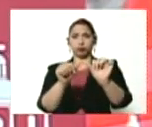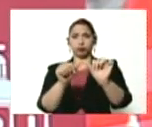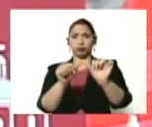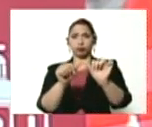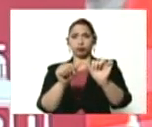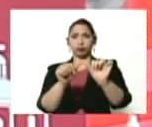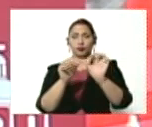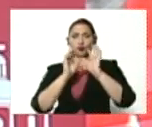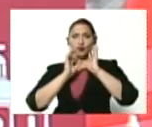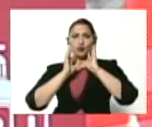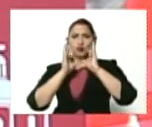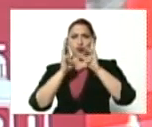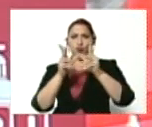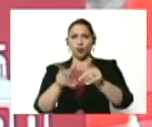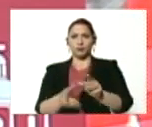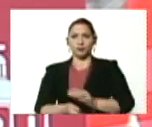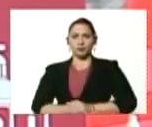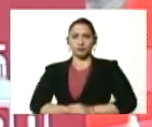dilucidado el ampograma.